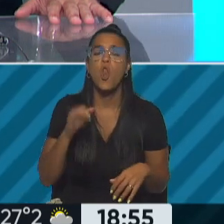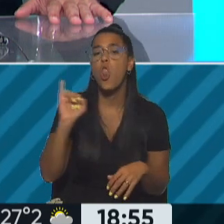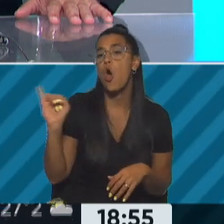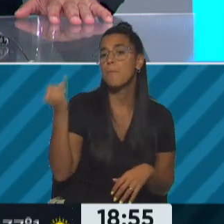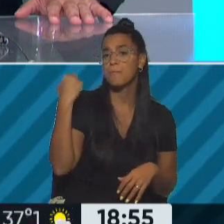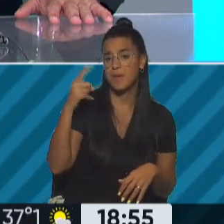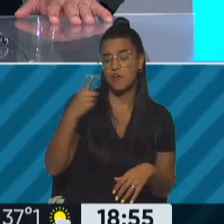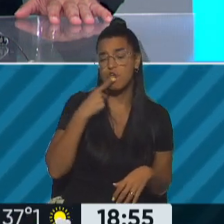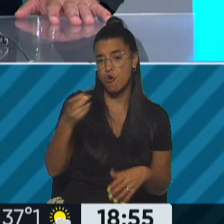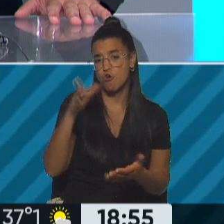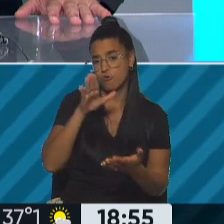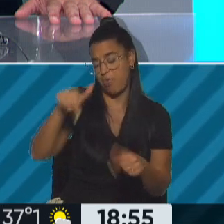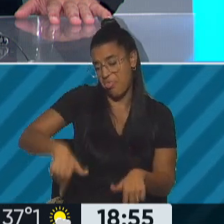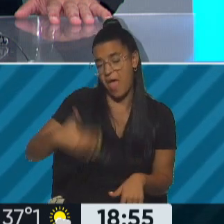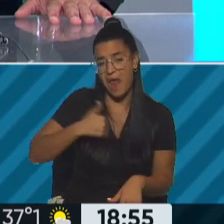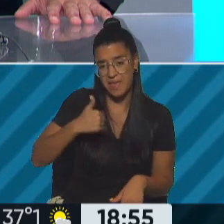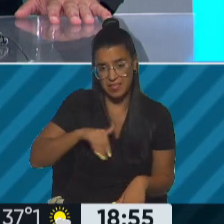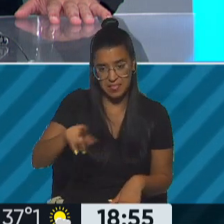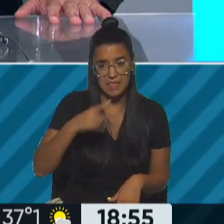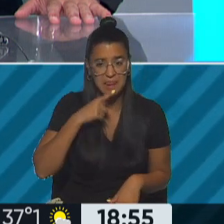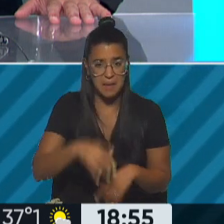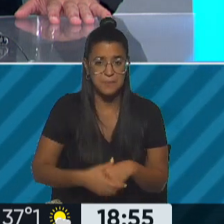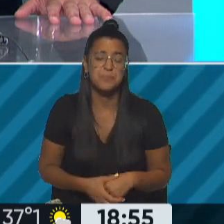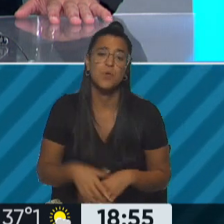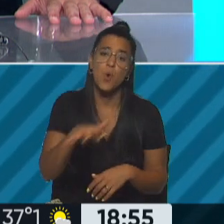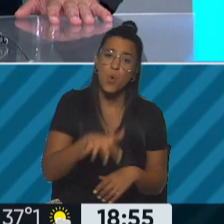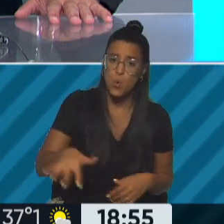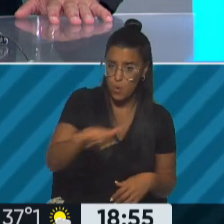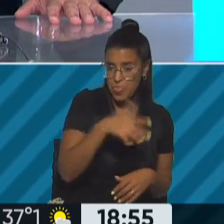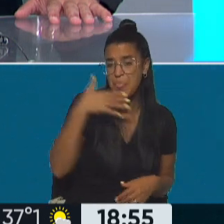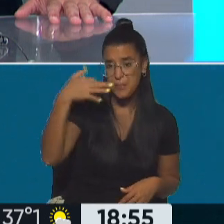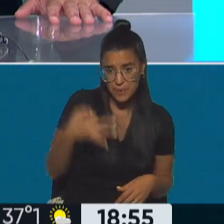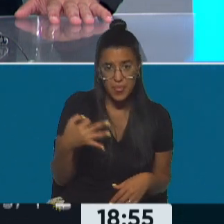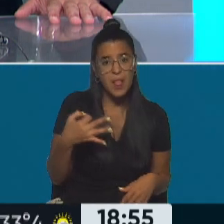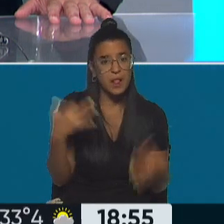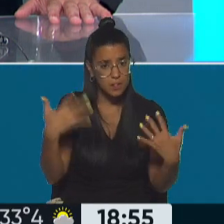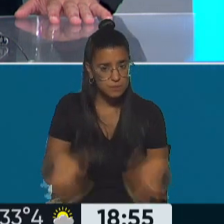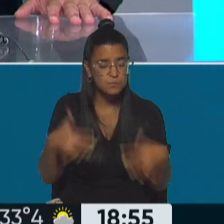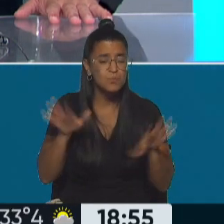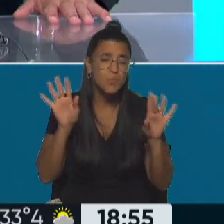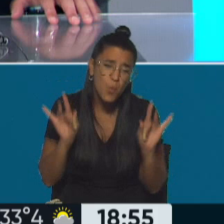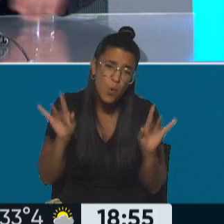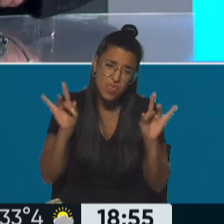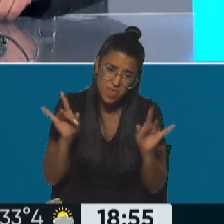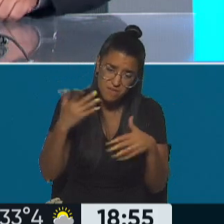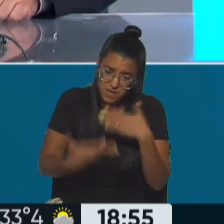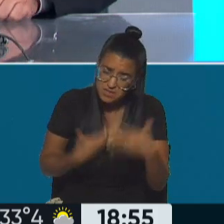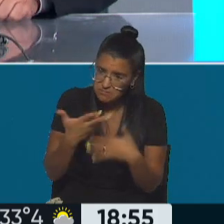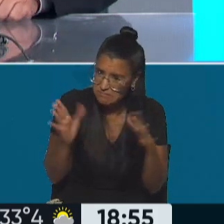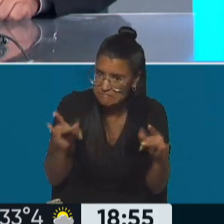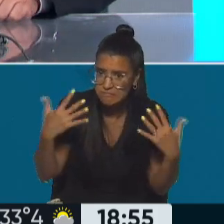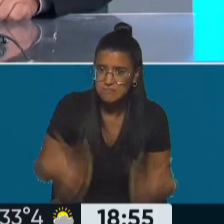a nivel argentino en un lugar que verdaderamente es muy pero muy difícil sobrevivir